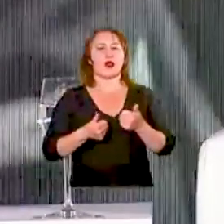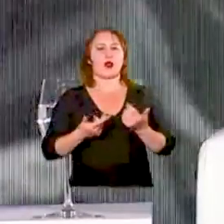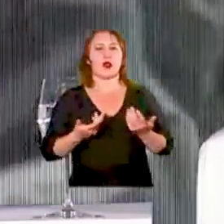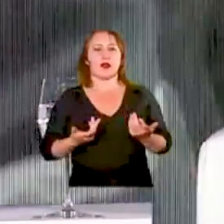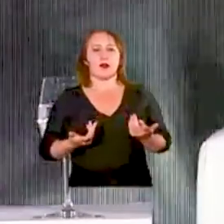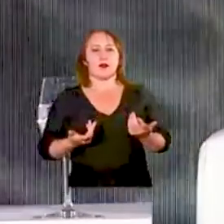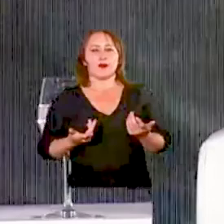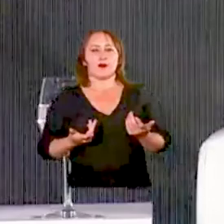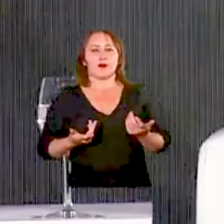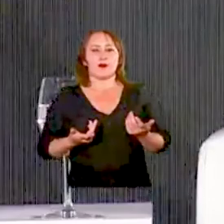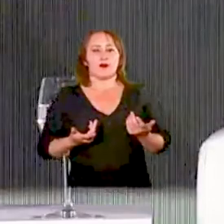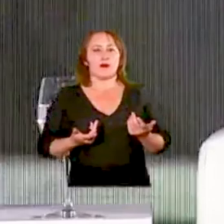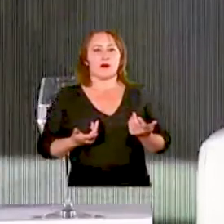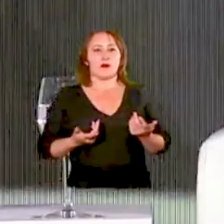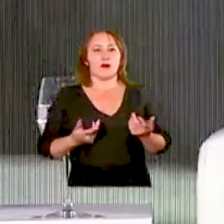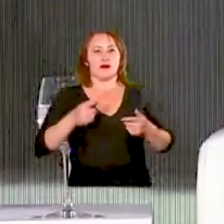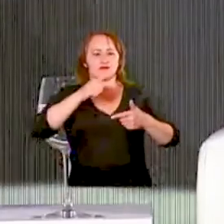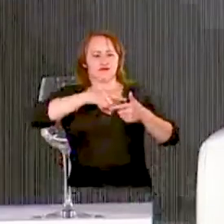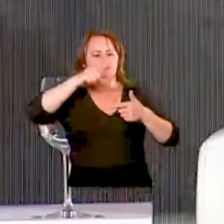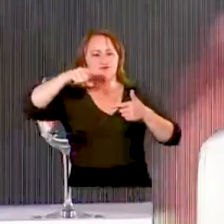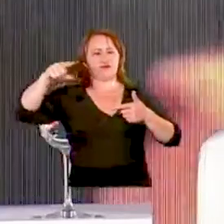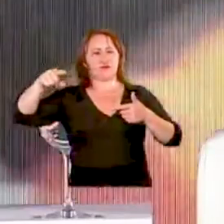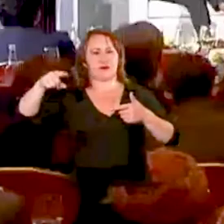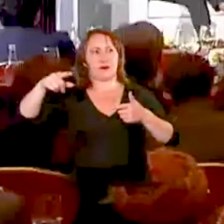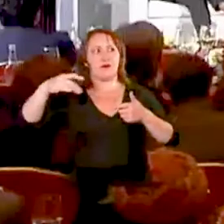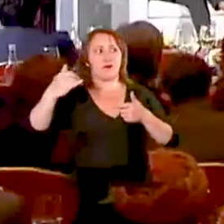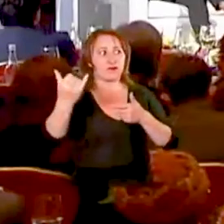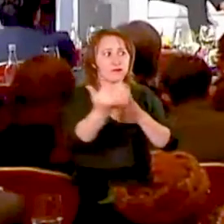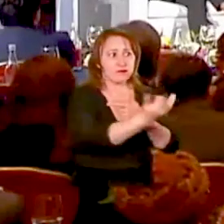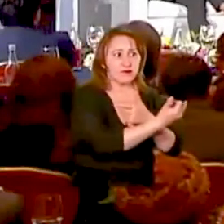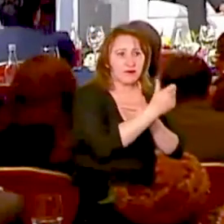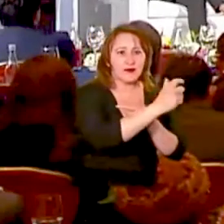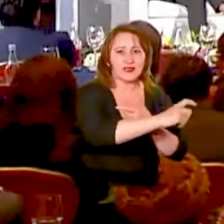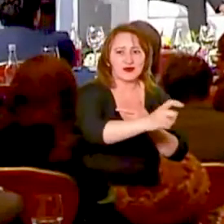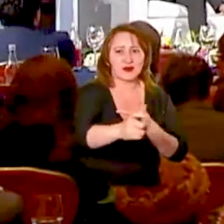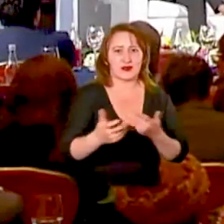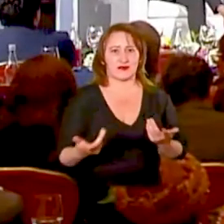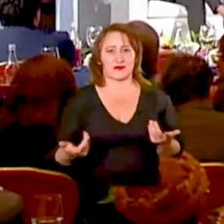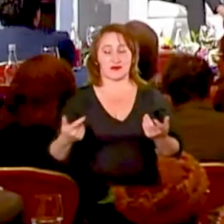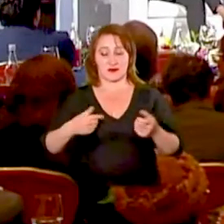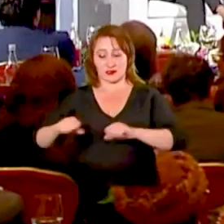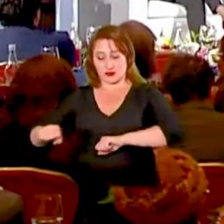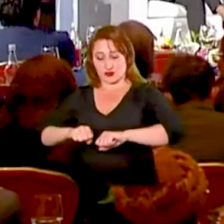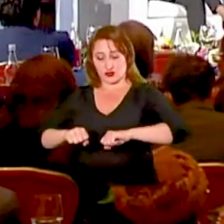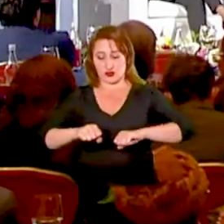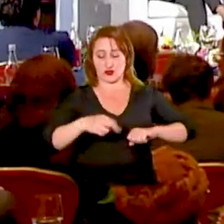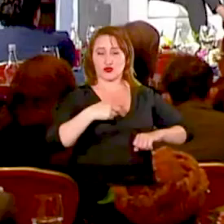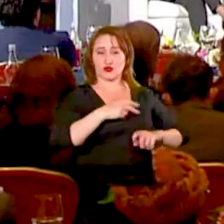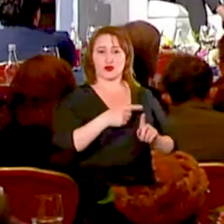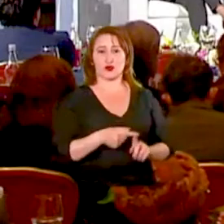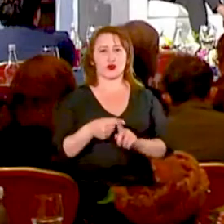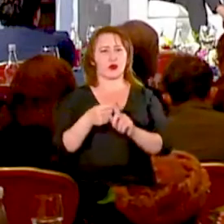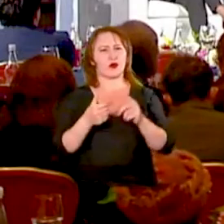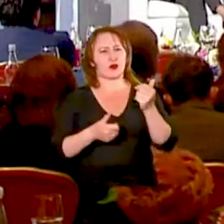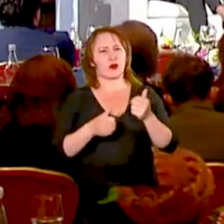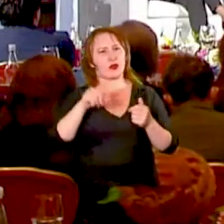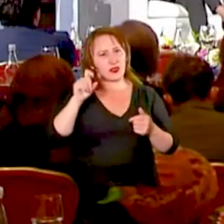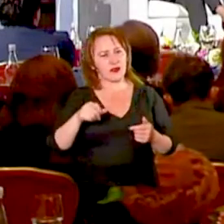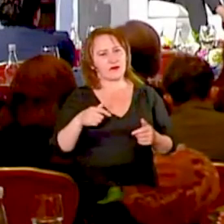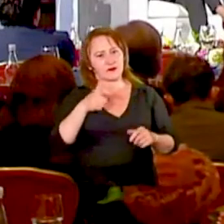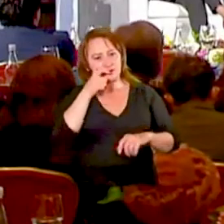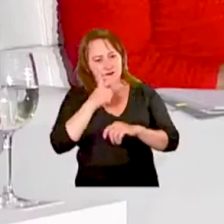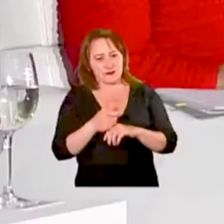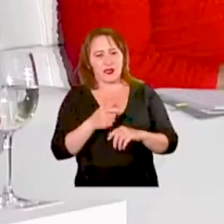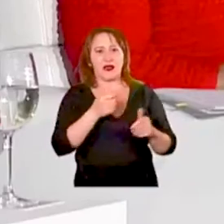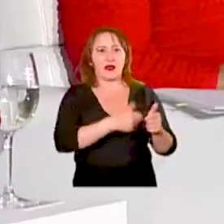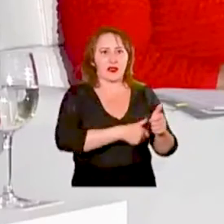cifras hay rostros y que en nuestra gestión como procuraduría nosotros debemos velar porque cada